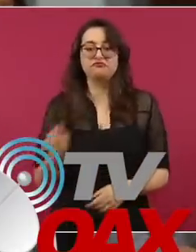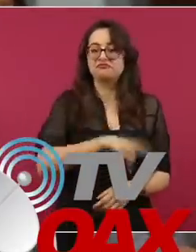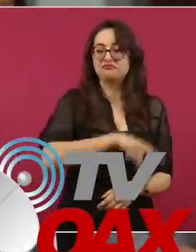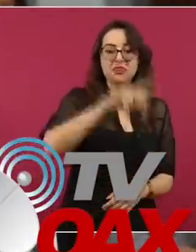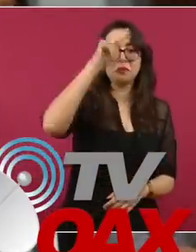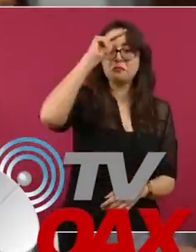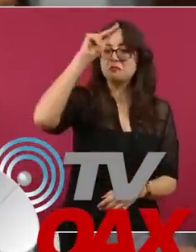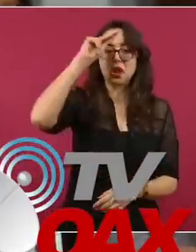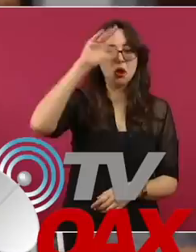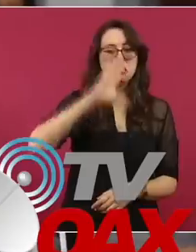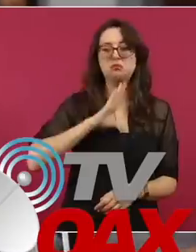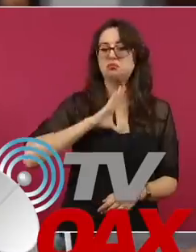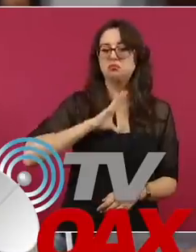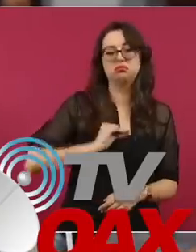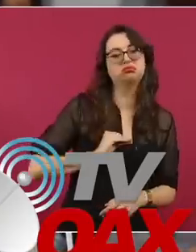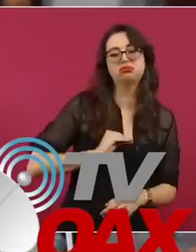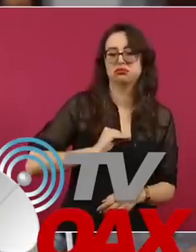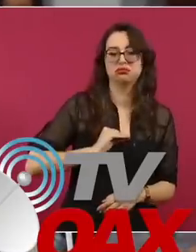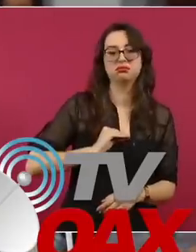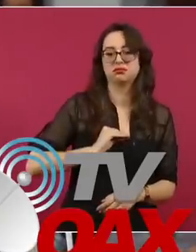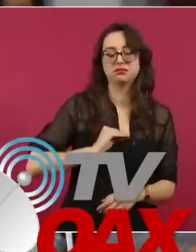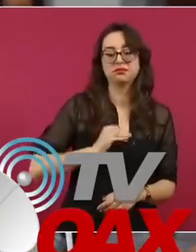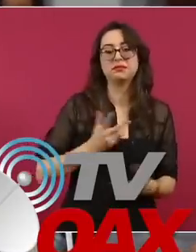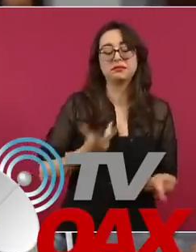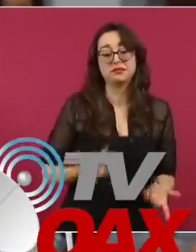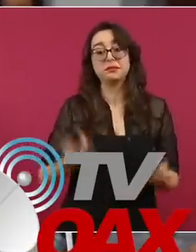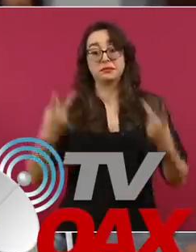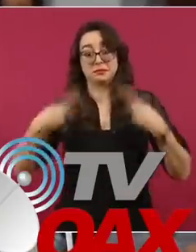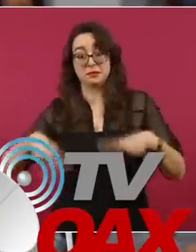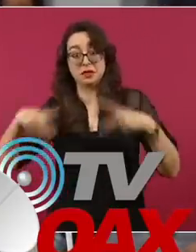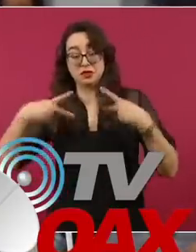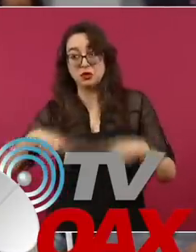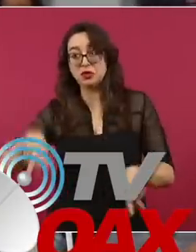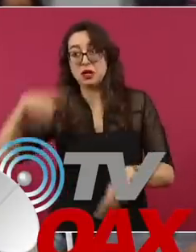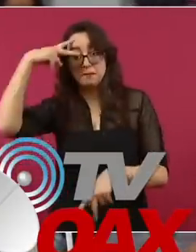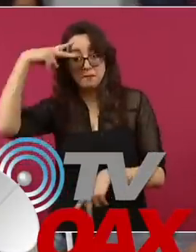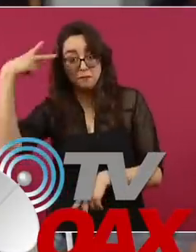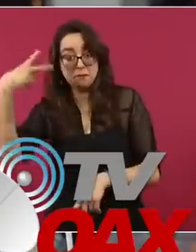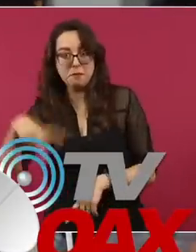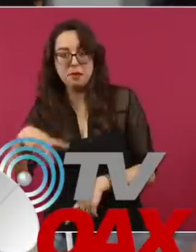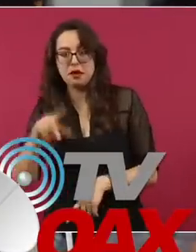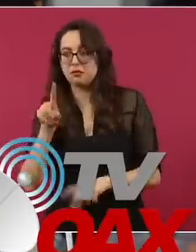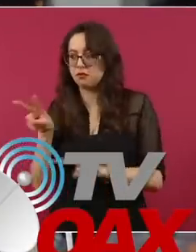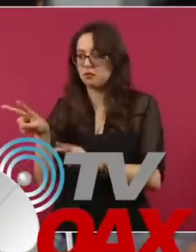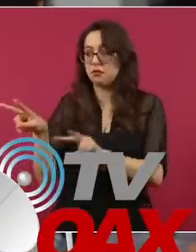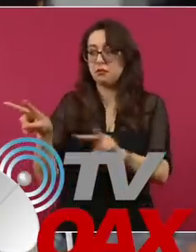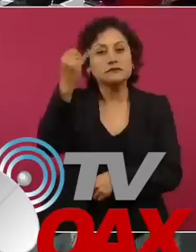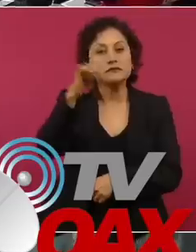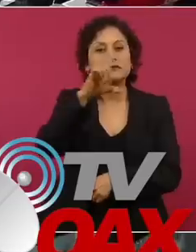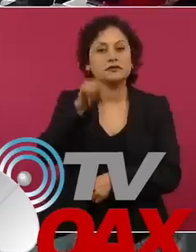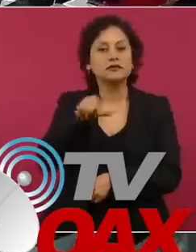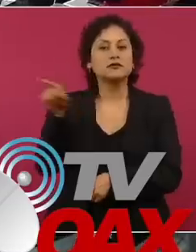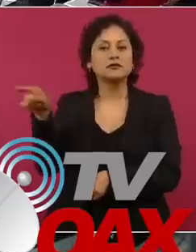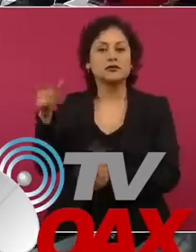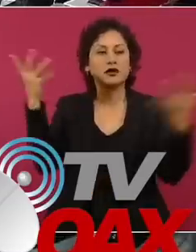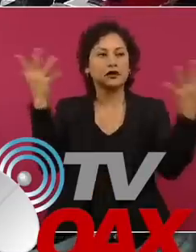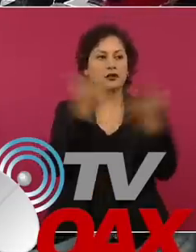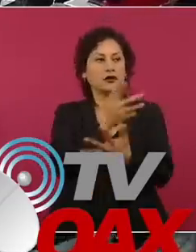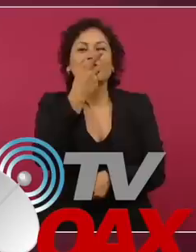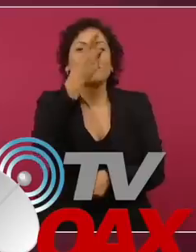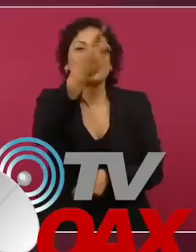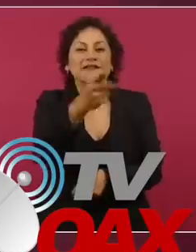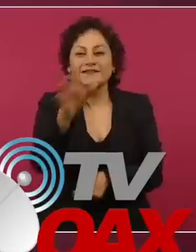autoestima que tiene el pueblo mexicano, porque al mexicano, lo he notado, no se le monta a nadie. Yo invoco